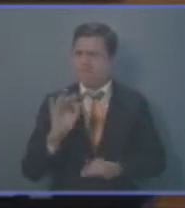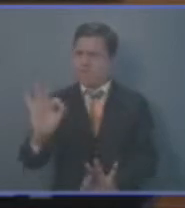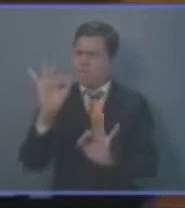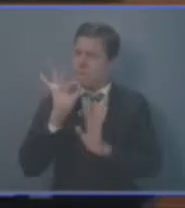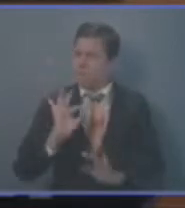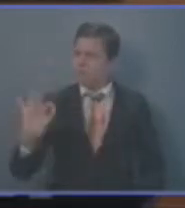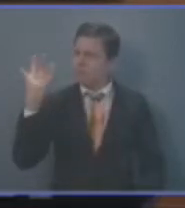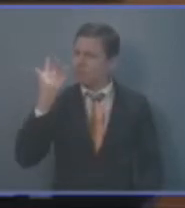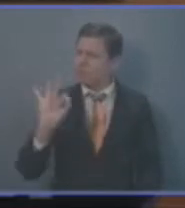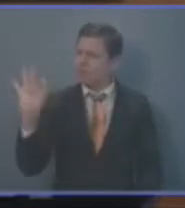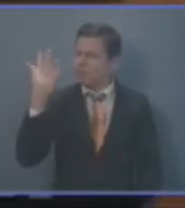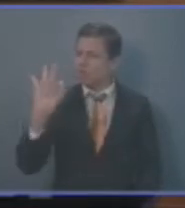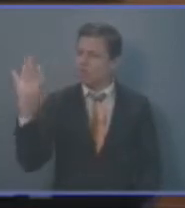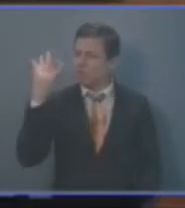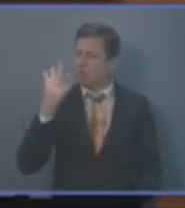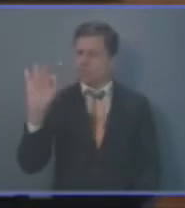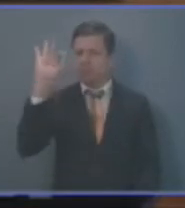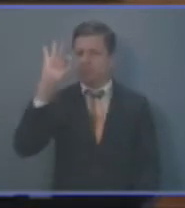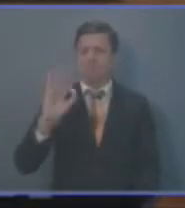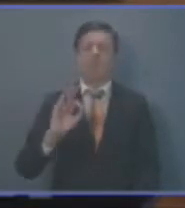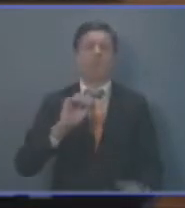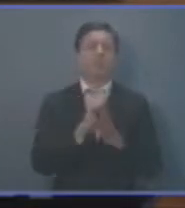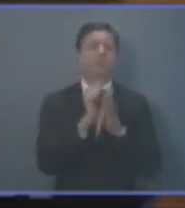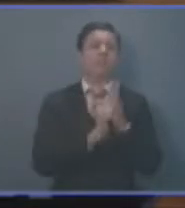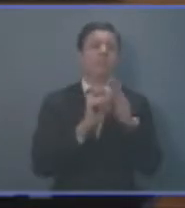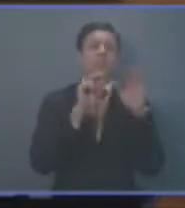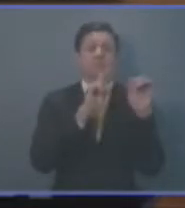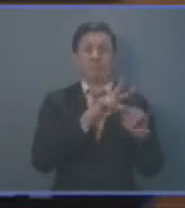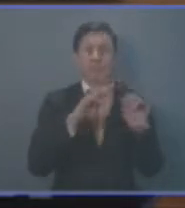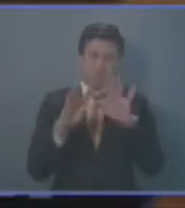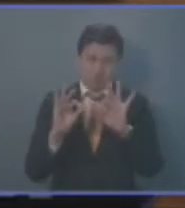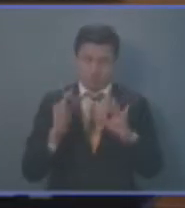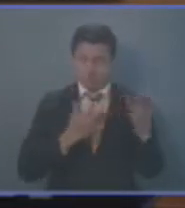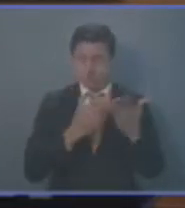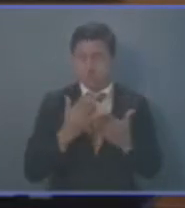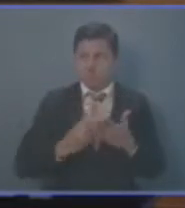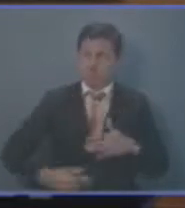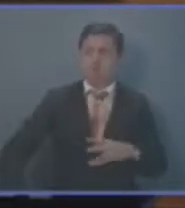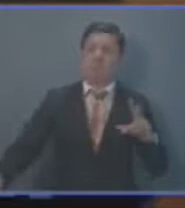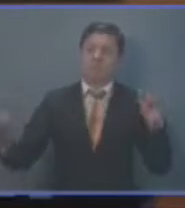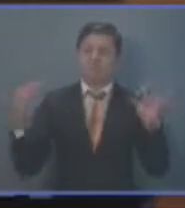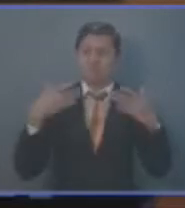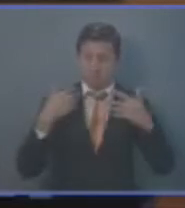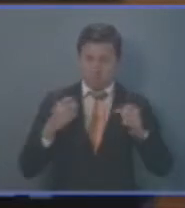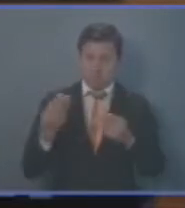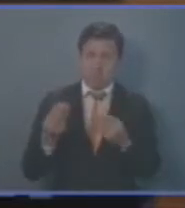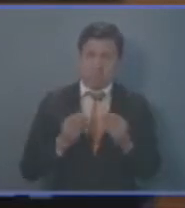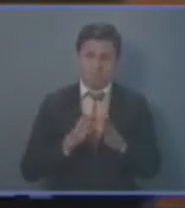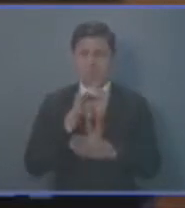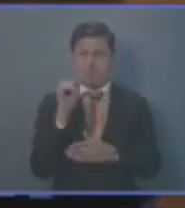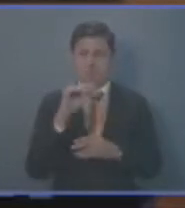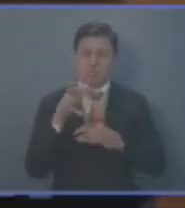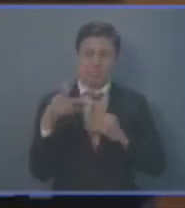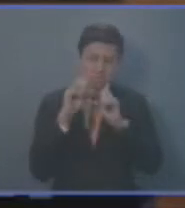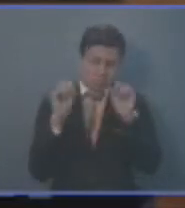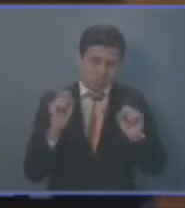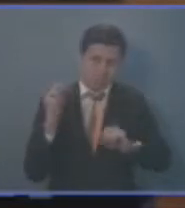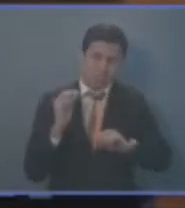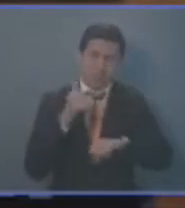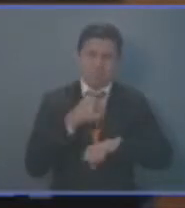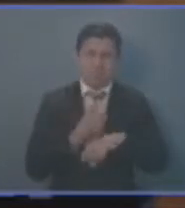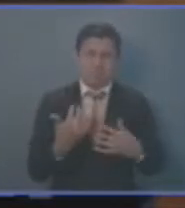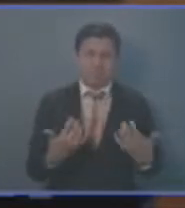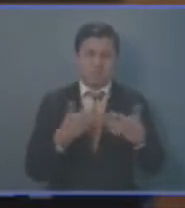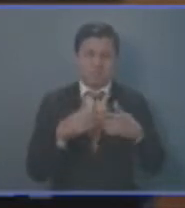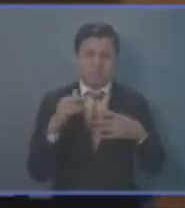calidad. Artículo 29. La prestación de servicios de salud que brindarán las instituciones del sistema será conforme a